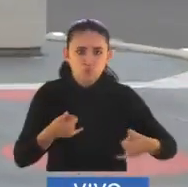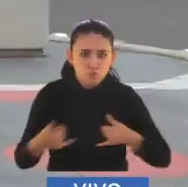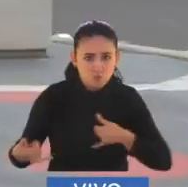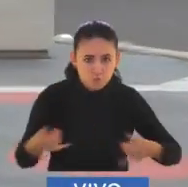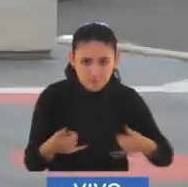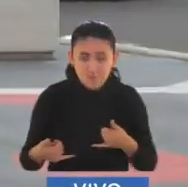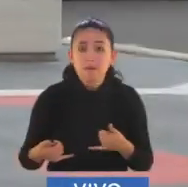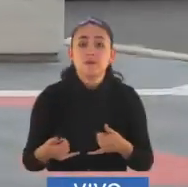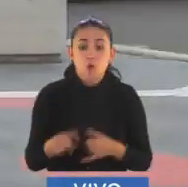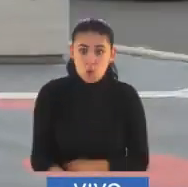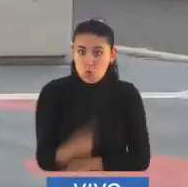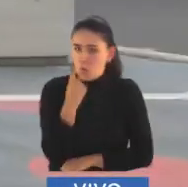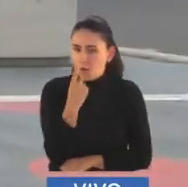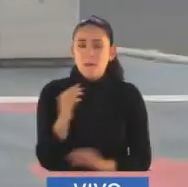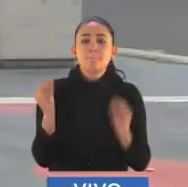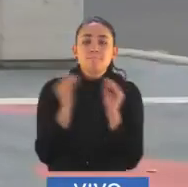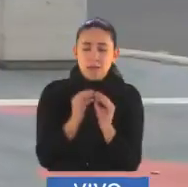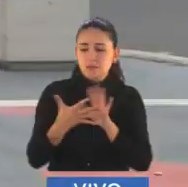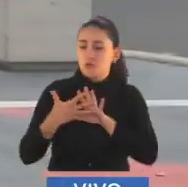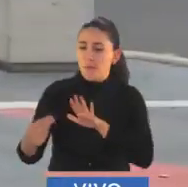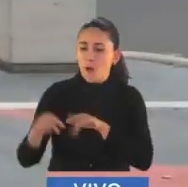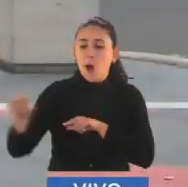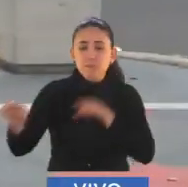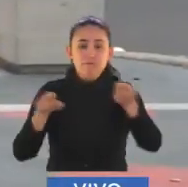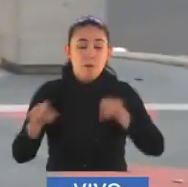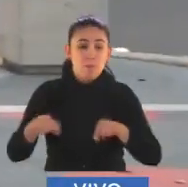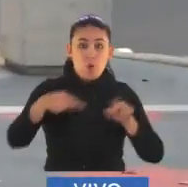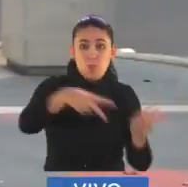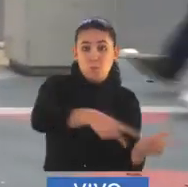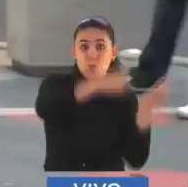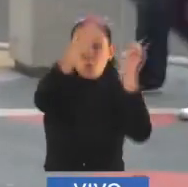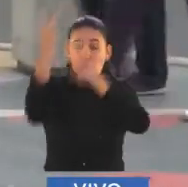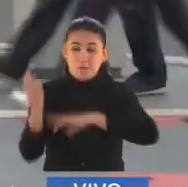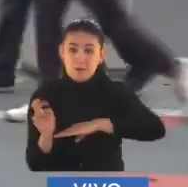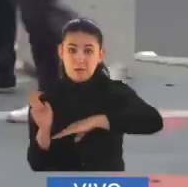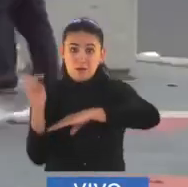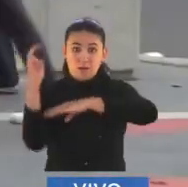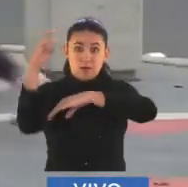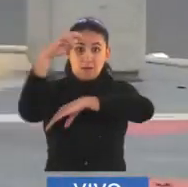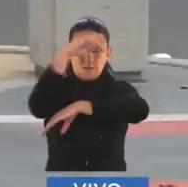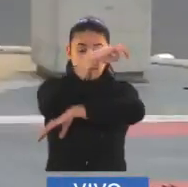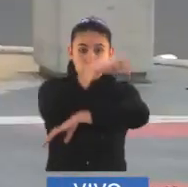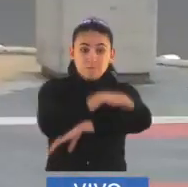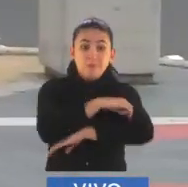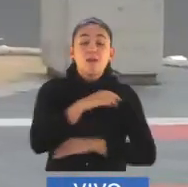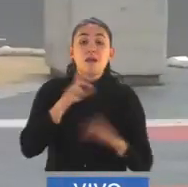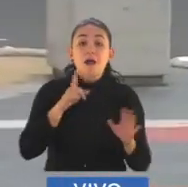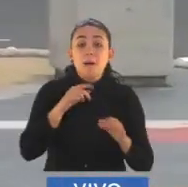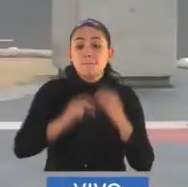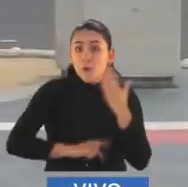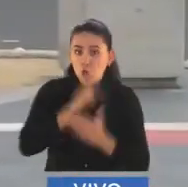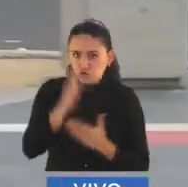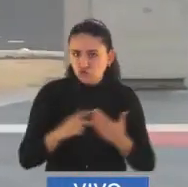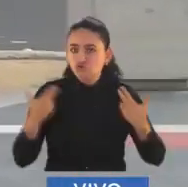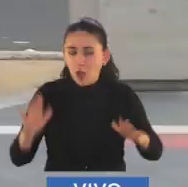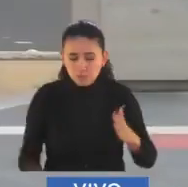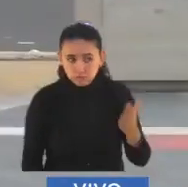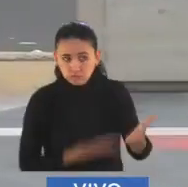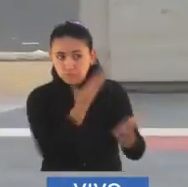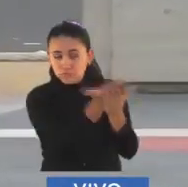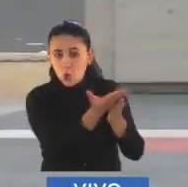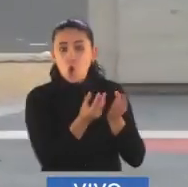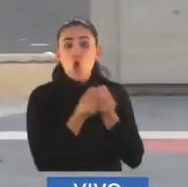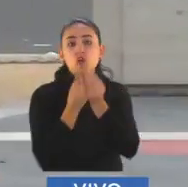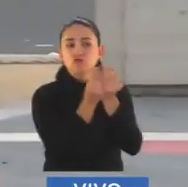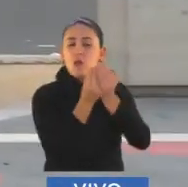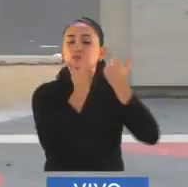habrán muchos más en la ciudad, pero usted lo decía, los puentes peatonales es algo importante. El proyecto de acuerdo ya fue aprobado por el